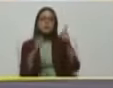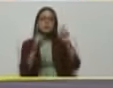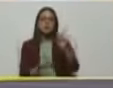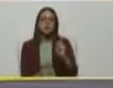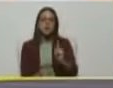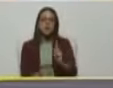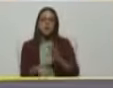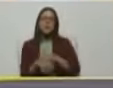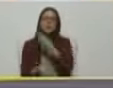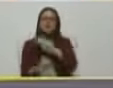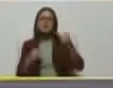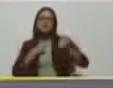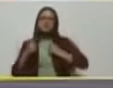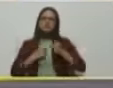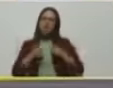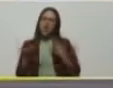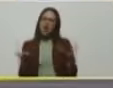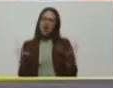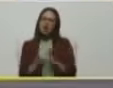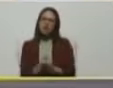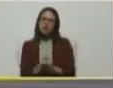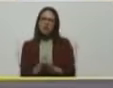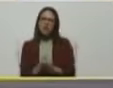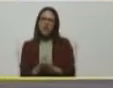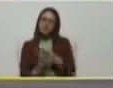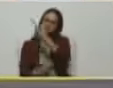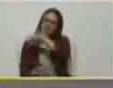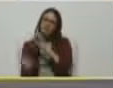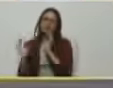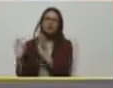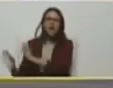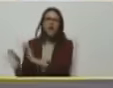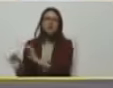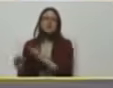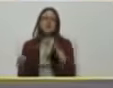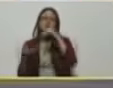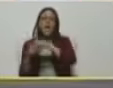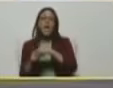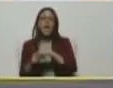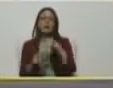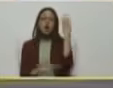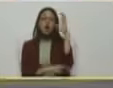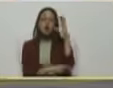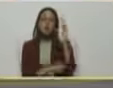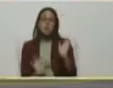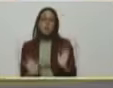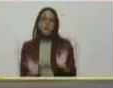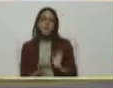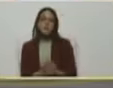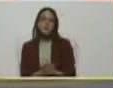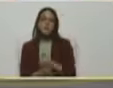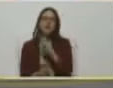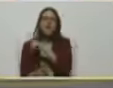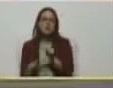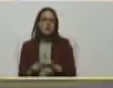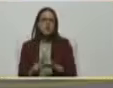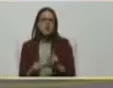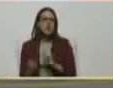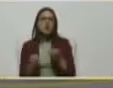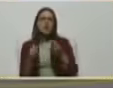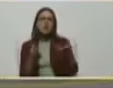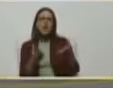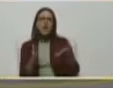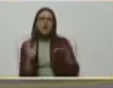por mezquindades de esa oligarquía de los apellidos de Bogotá. Le negaron el permiso de conducir